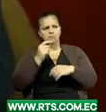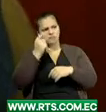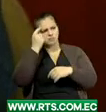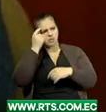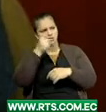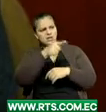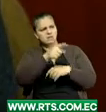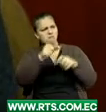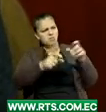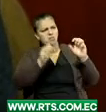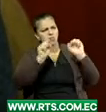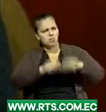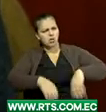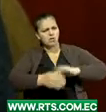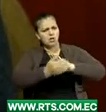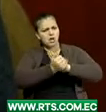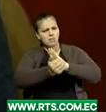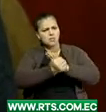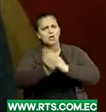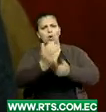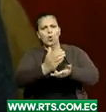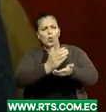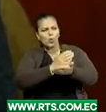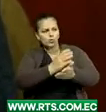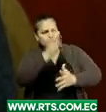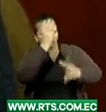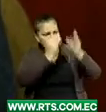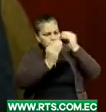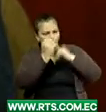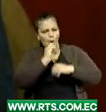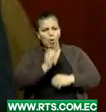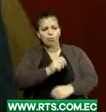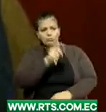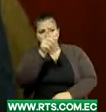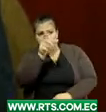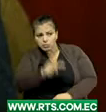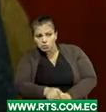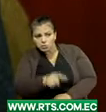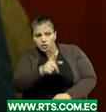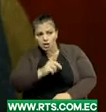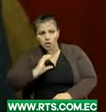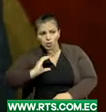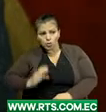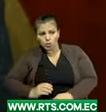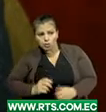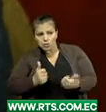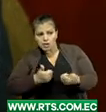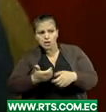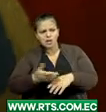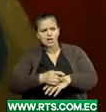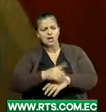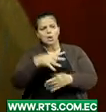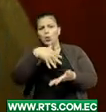capacitación, que debería ameritar inclusive rebajas en penas por culminar su escuela, por culminar su